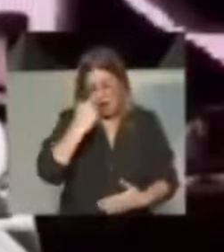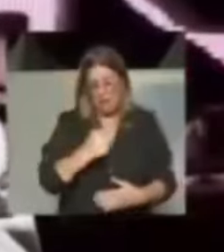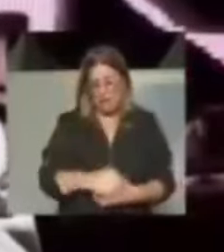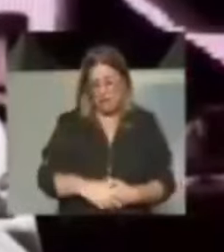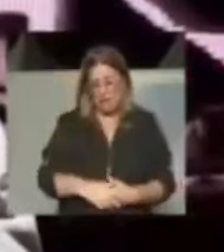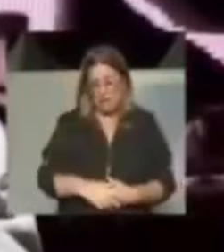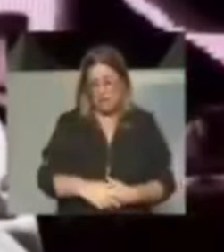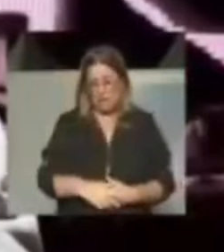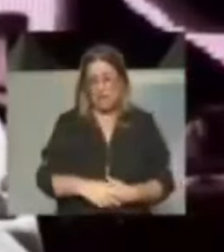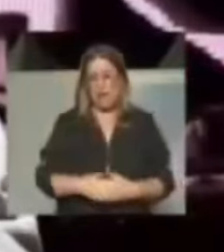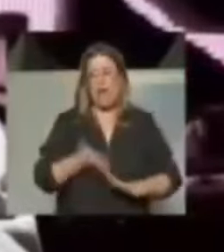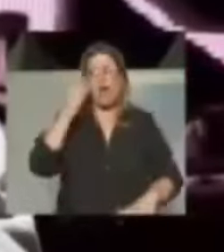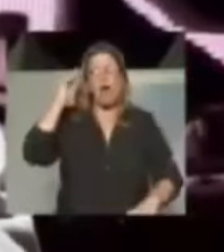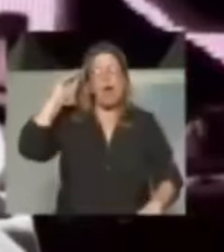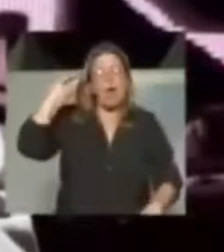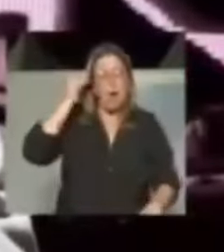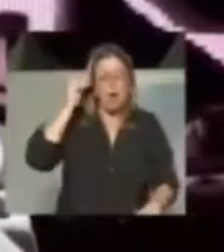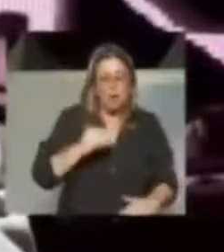coraz